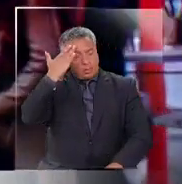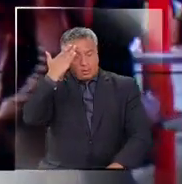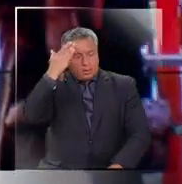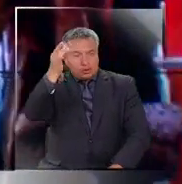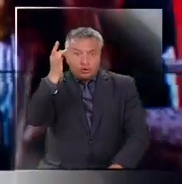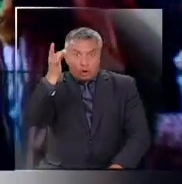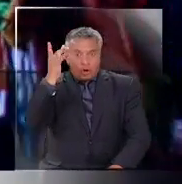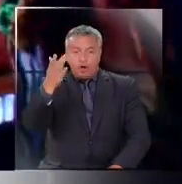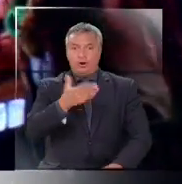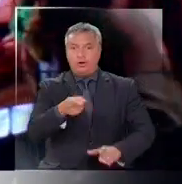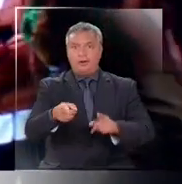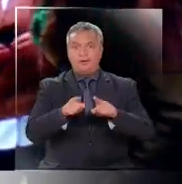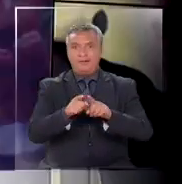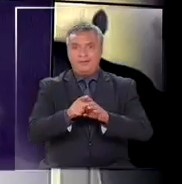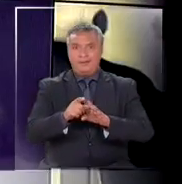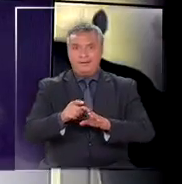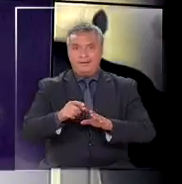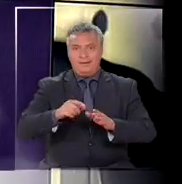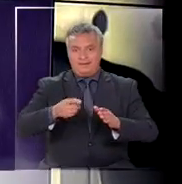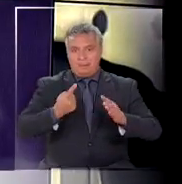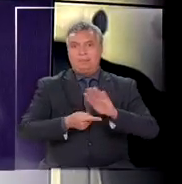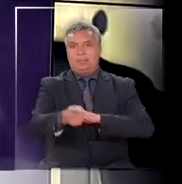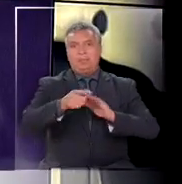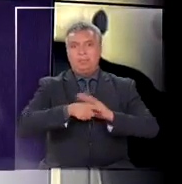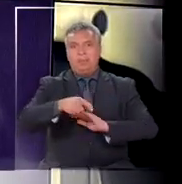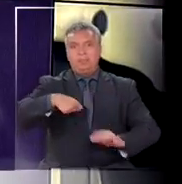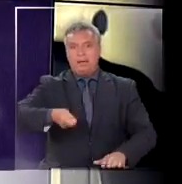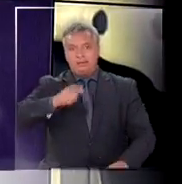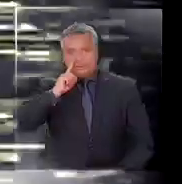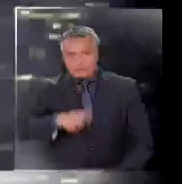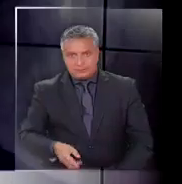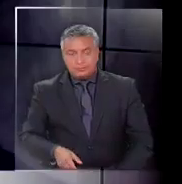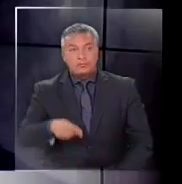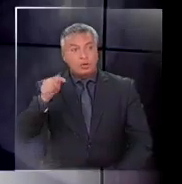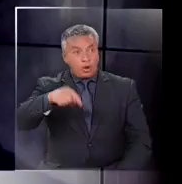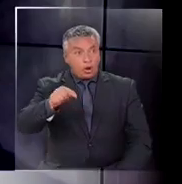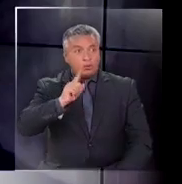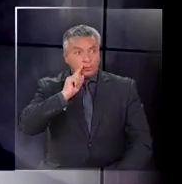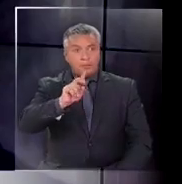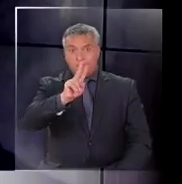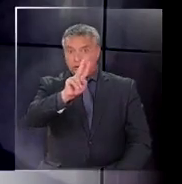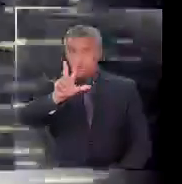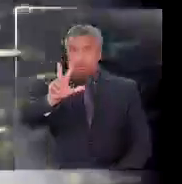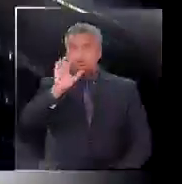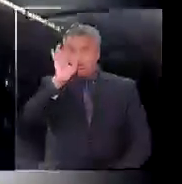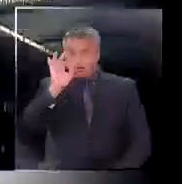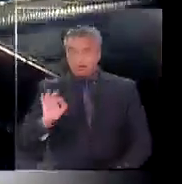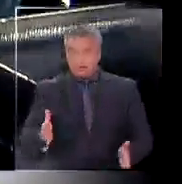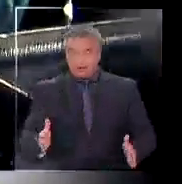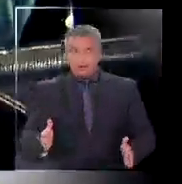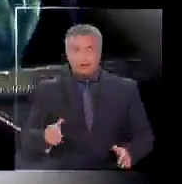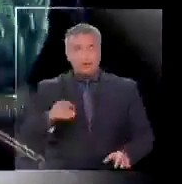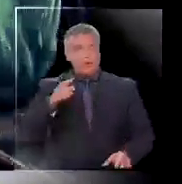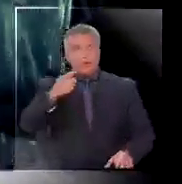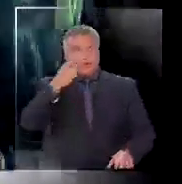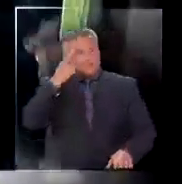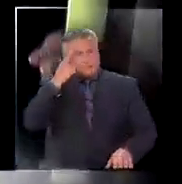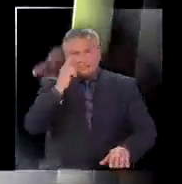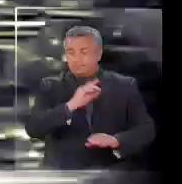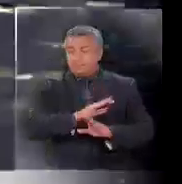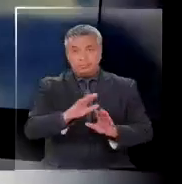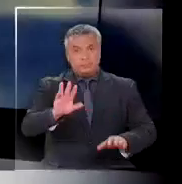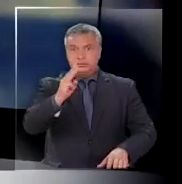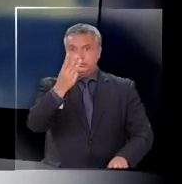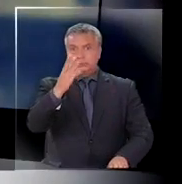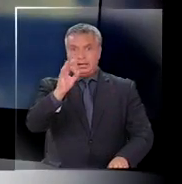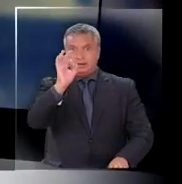del gobierno. Hoy llega casi a un 27%, 28%, un impensado